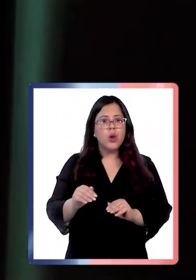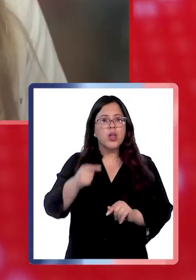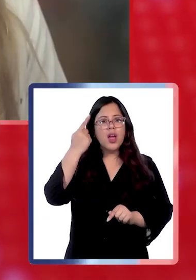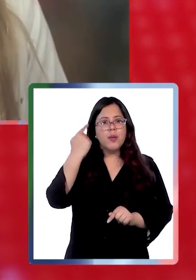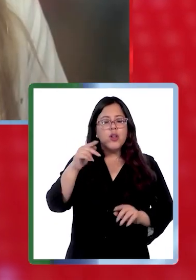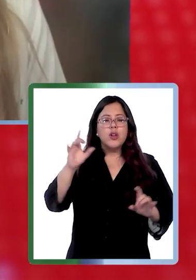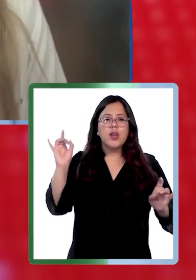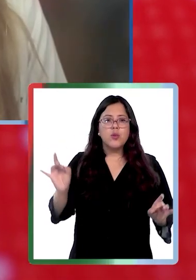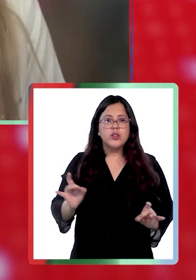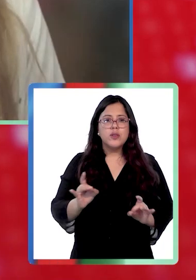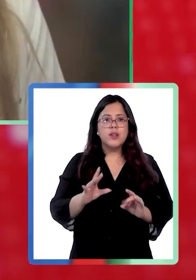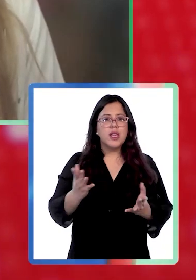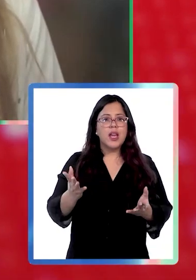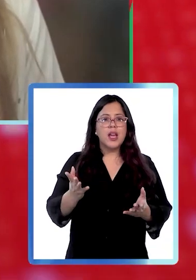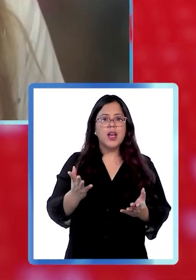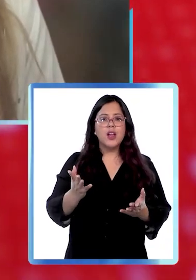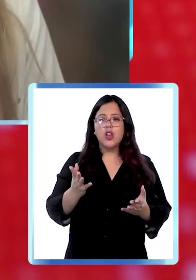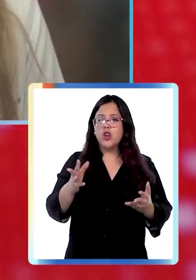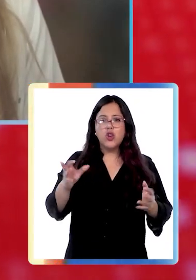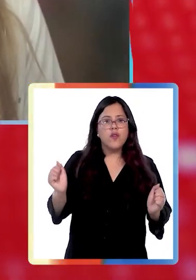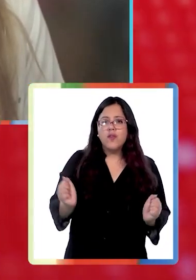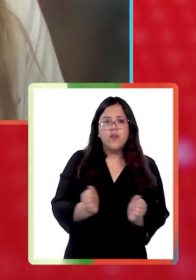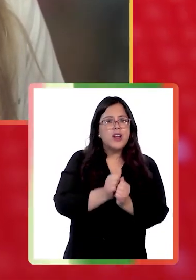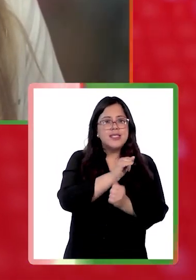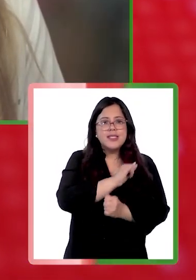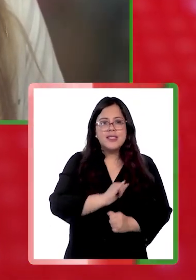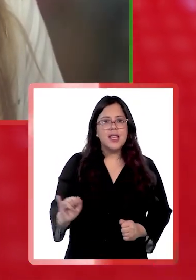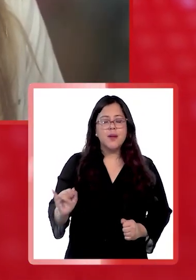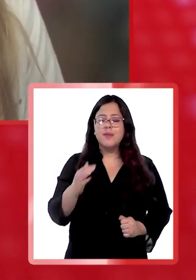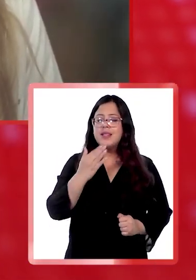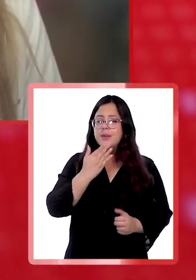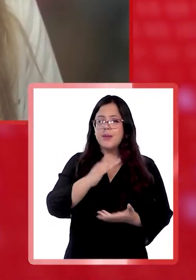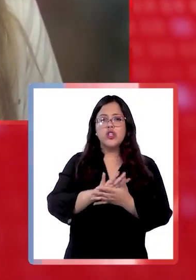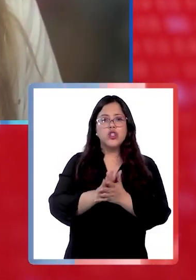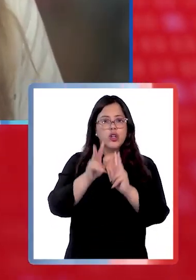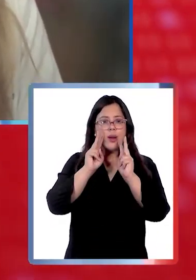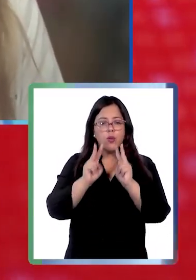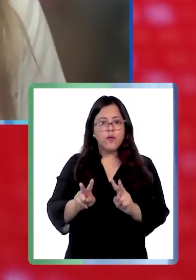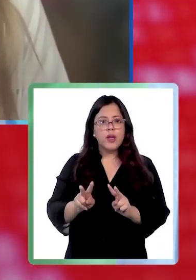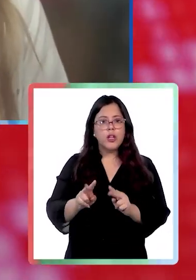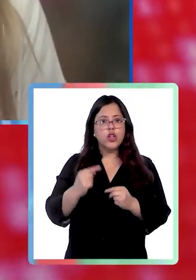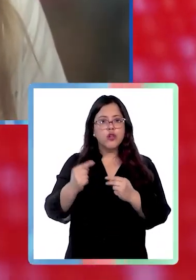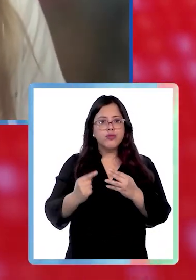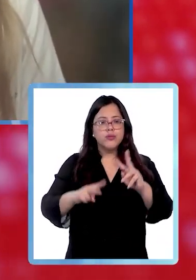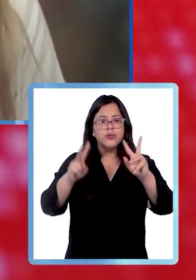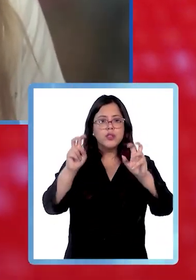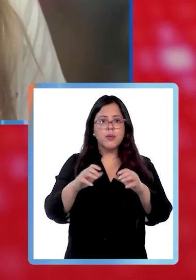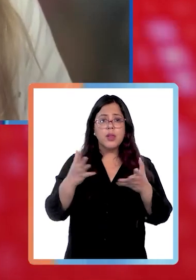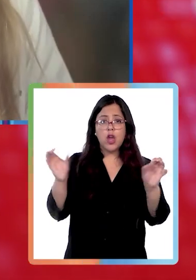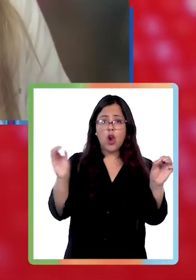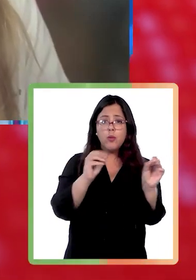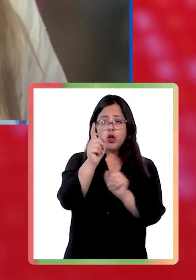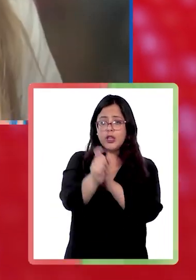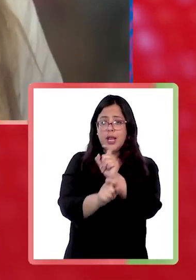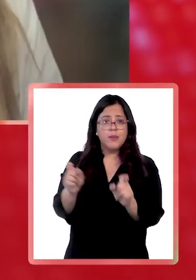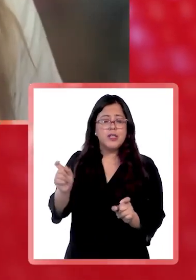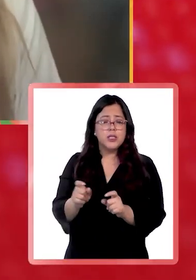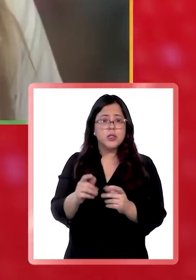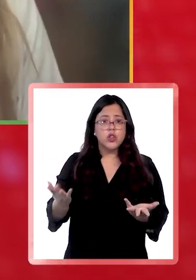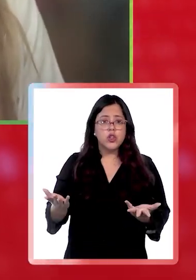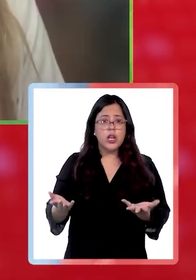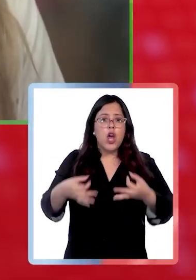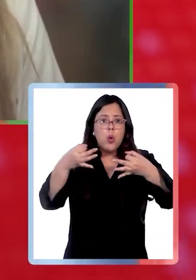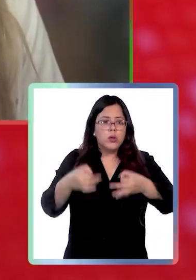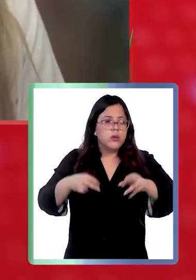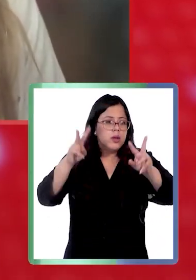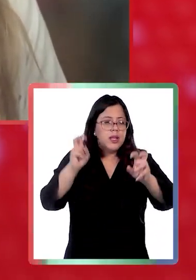apoye, pero que no va a estar siempre a la mano. Y aparte que está también todo lo que también hemos visto en estos casos, la opinión social,